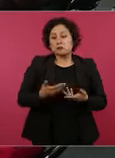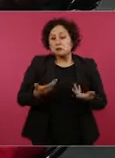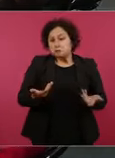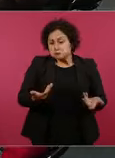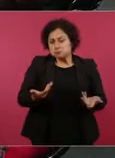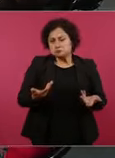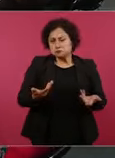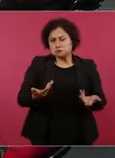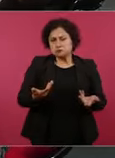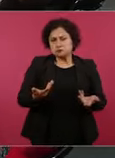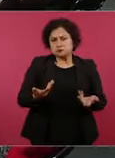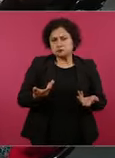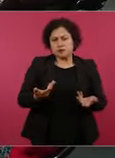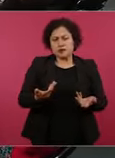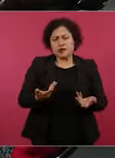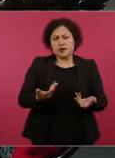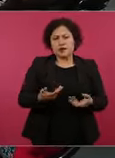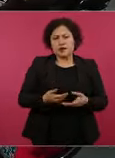antes,